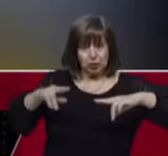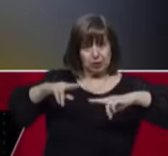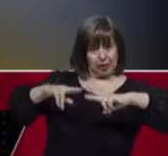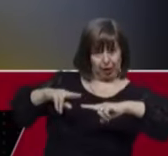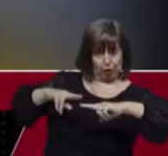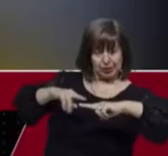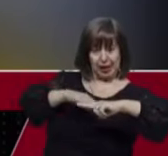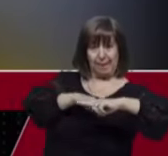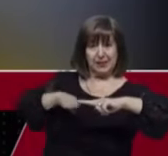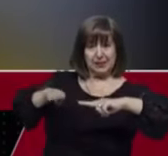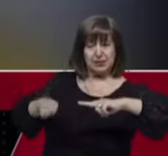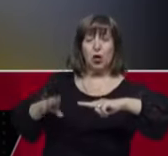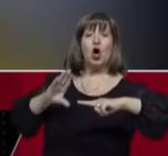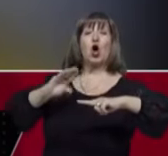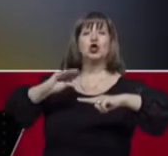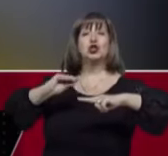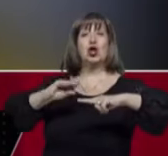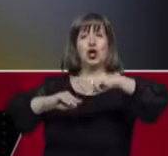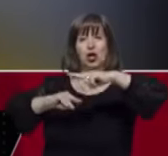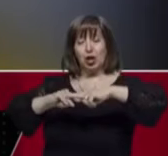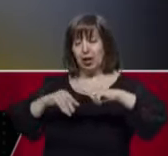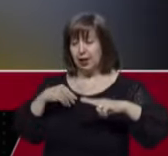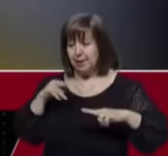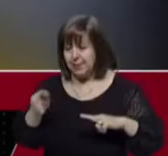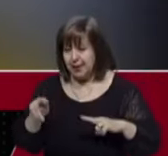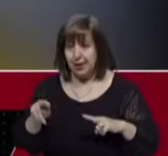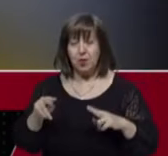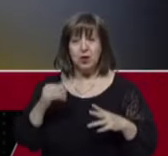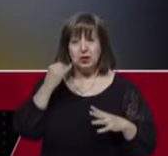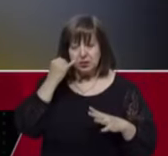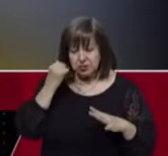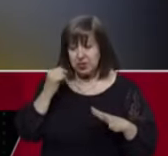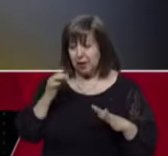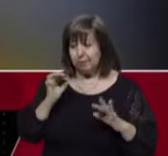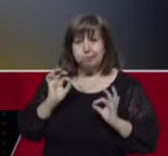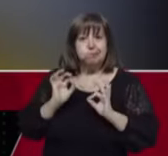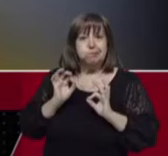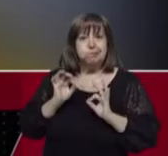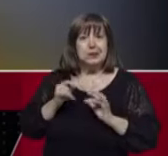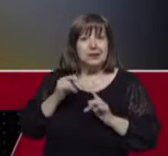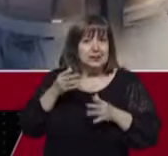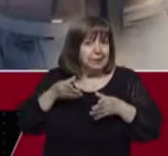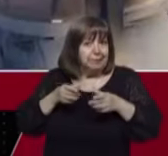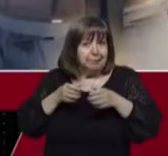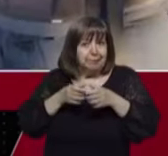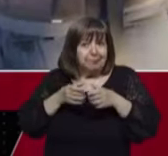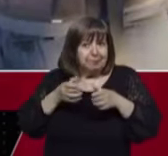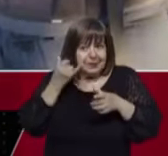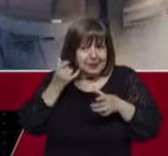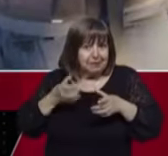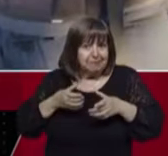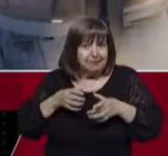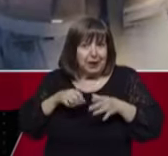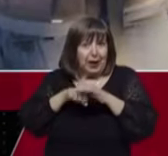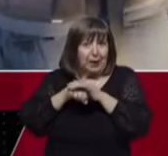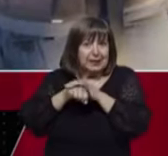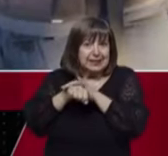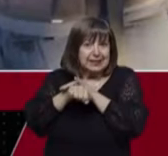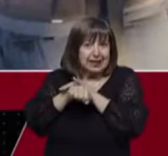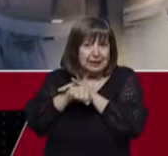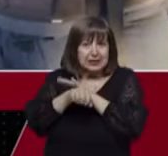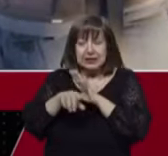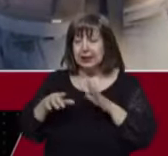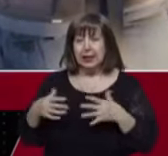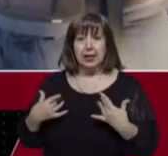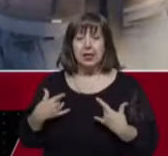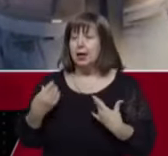Bueno, como estaba recostada, miramos y sí, habían signos evidentes de que ella ya estaba dando a luz prácticamente. ¿Tenían las herramientas?